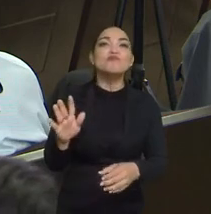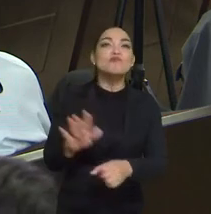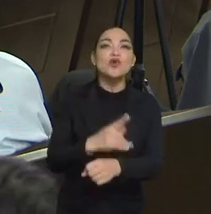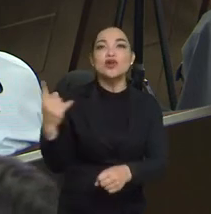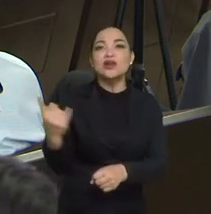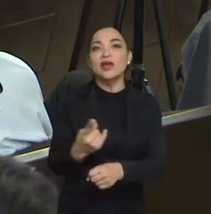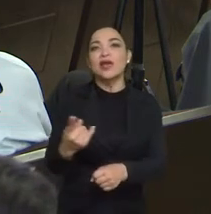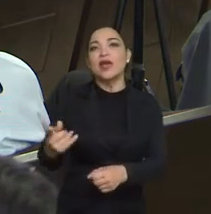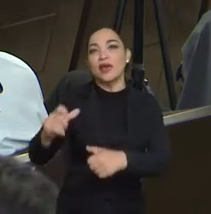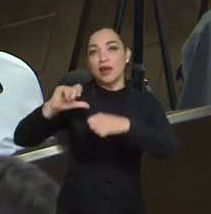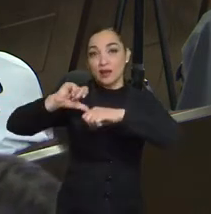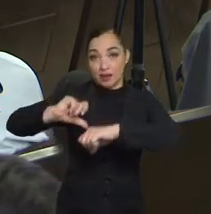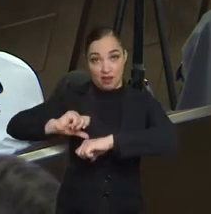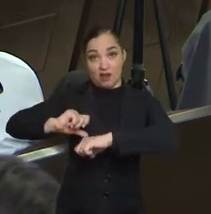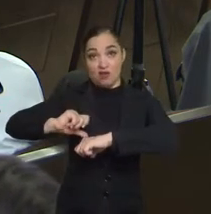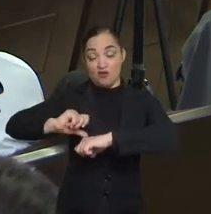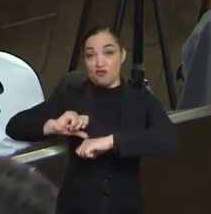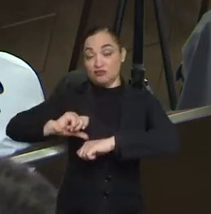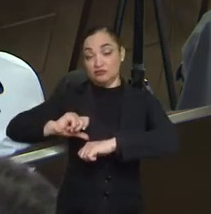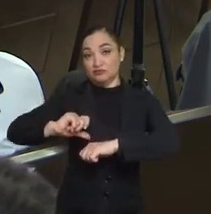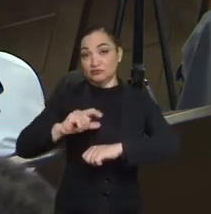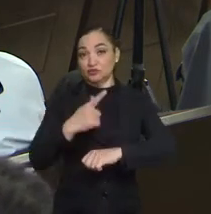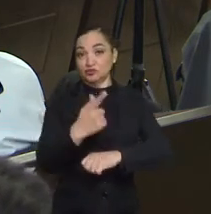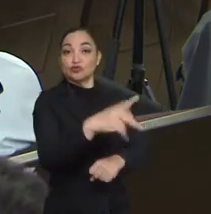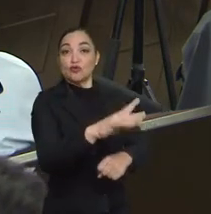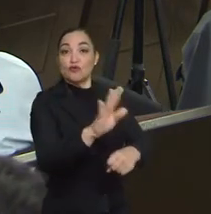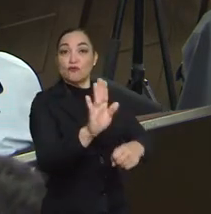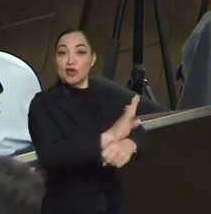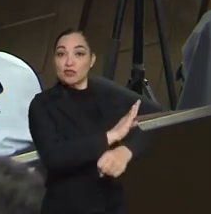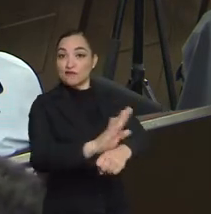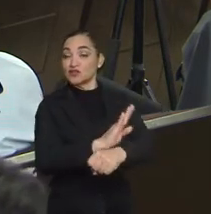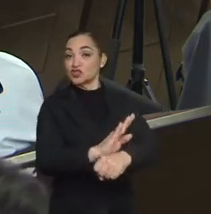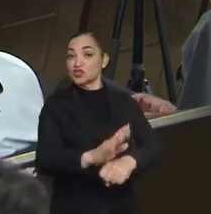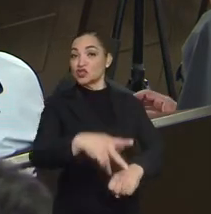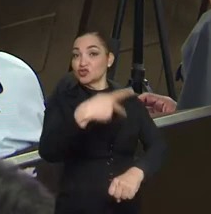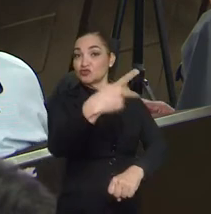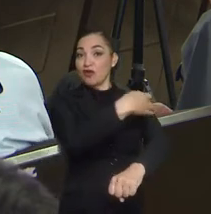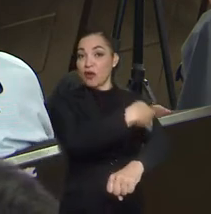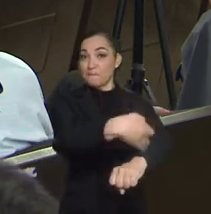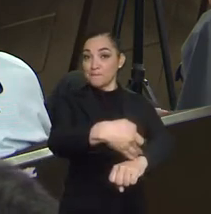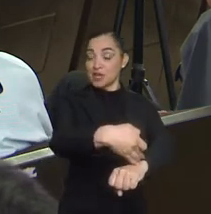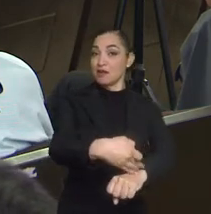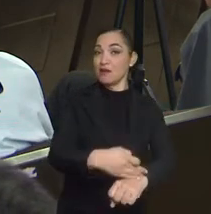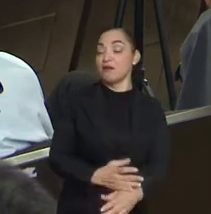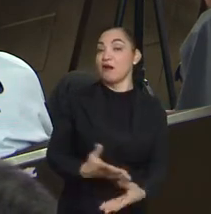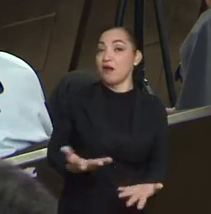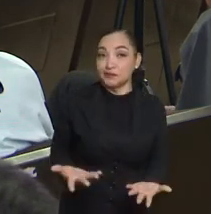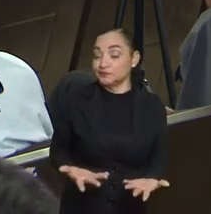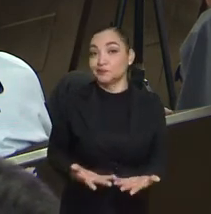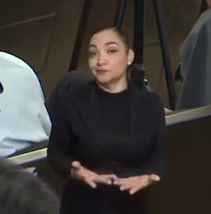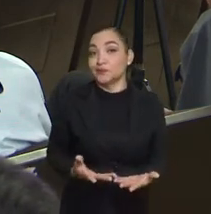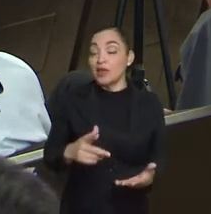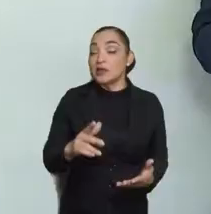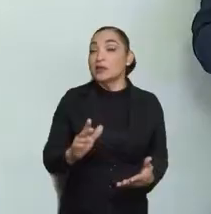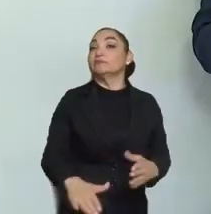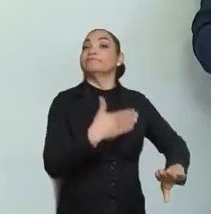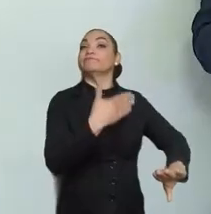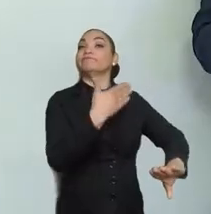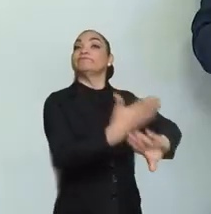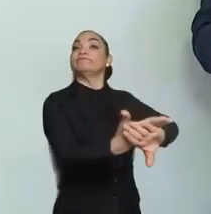y sus familiares y sus allegados. Y con ellos estaban atentando contra los derechos de otros, que probablemente